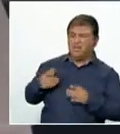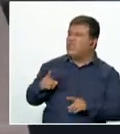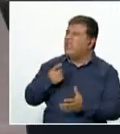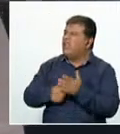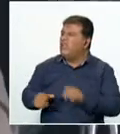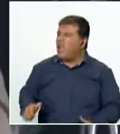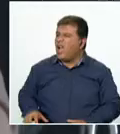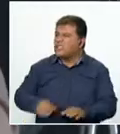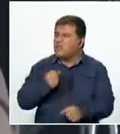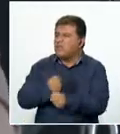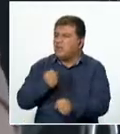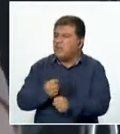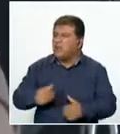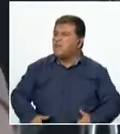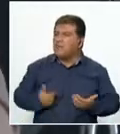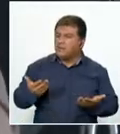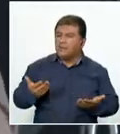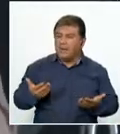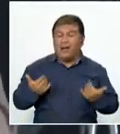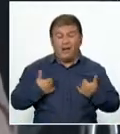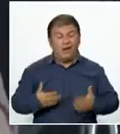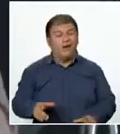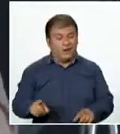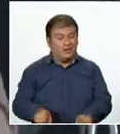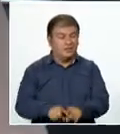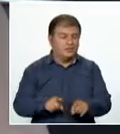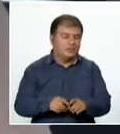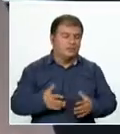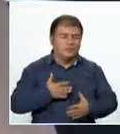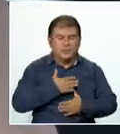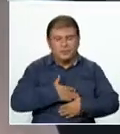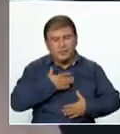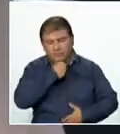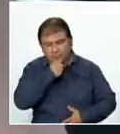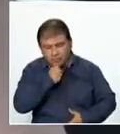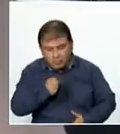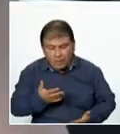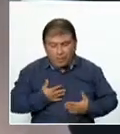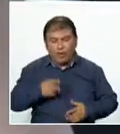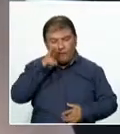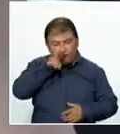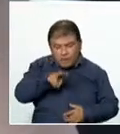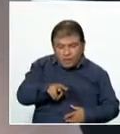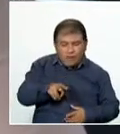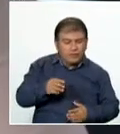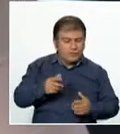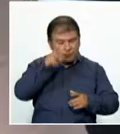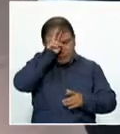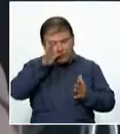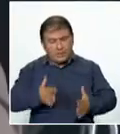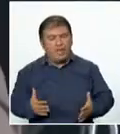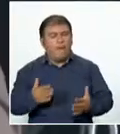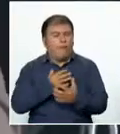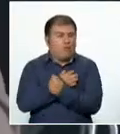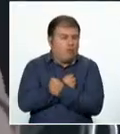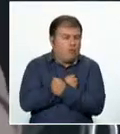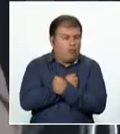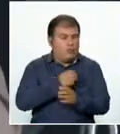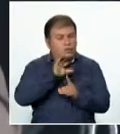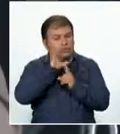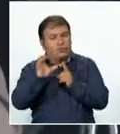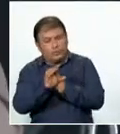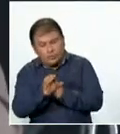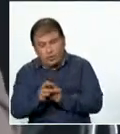qué vives? Esas son las delicias de hacerse vieja. Porque ahora veo a los peruanos que quieren más su cultura, que